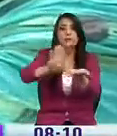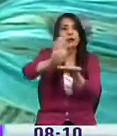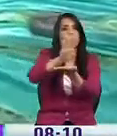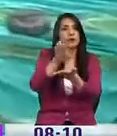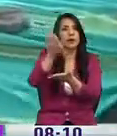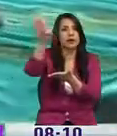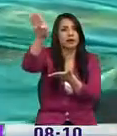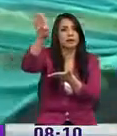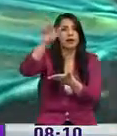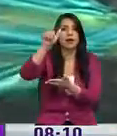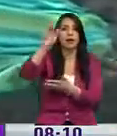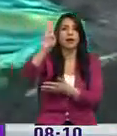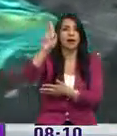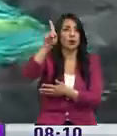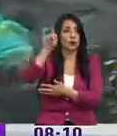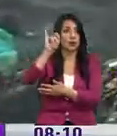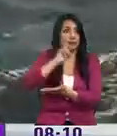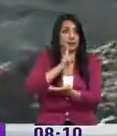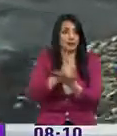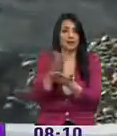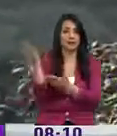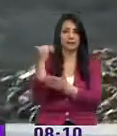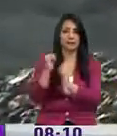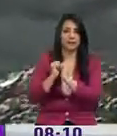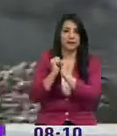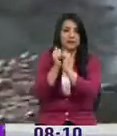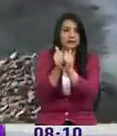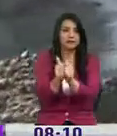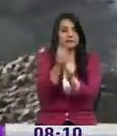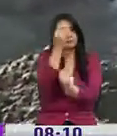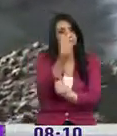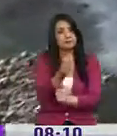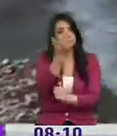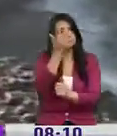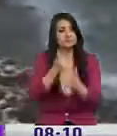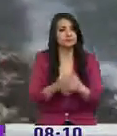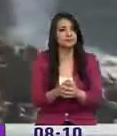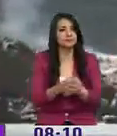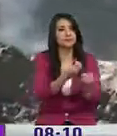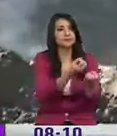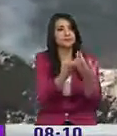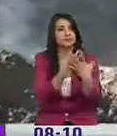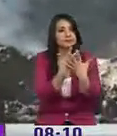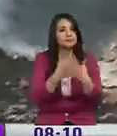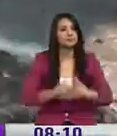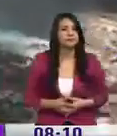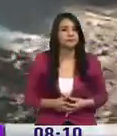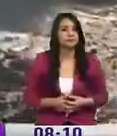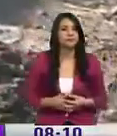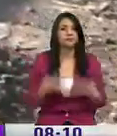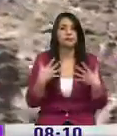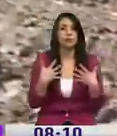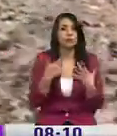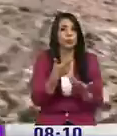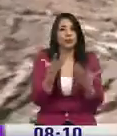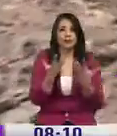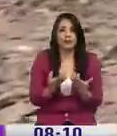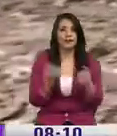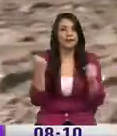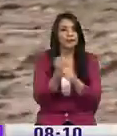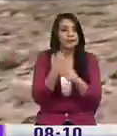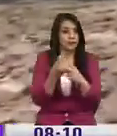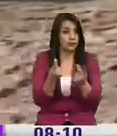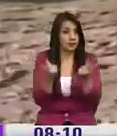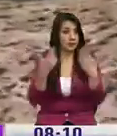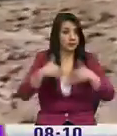arriba como él aunque por ejemplo vecino acompañado por acá por favor buenos días comenté entonces ustedes lo que quieren es que se agilicen los